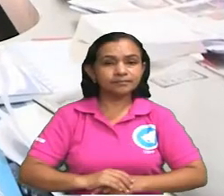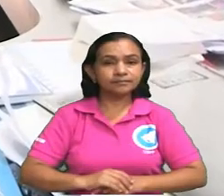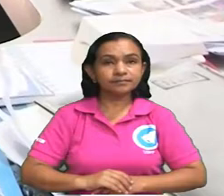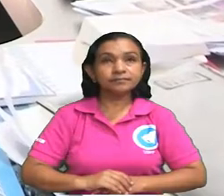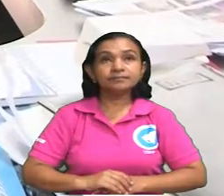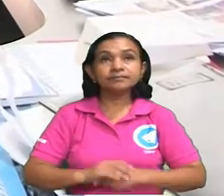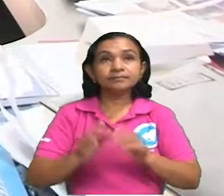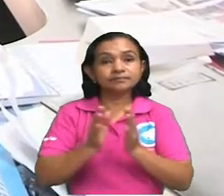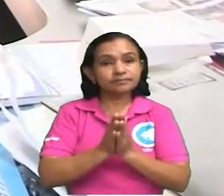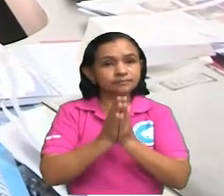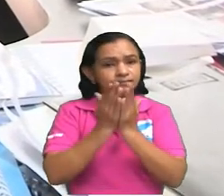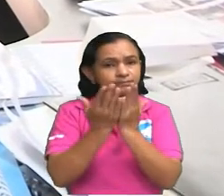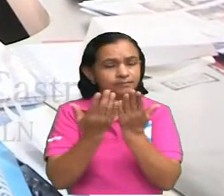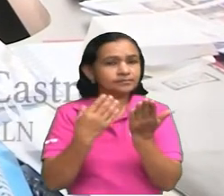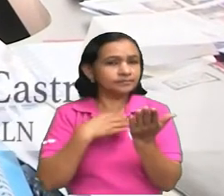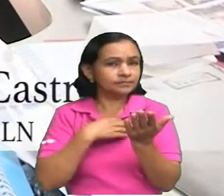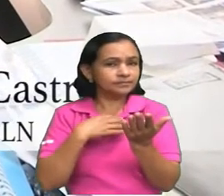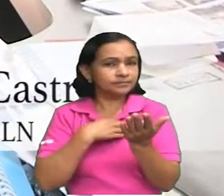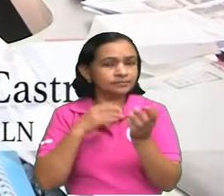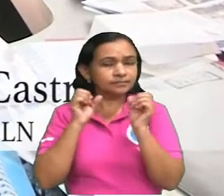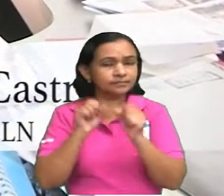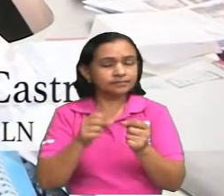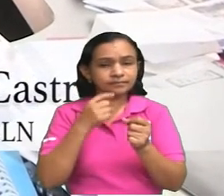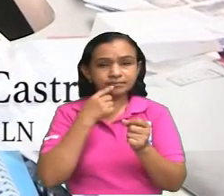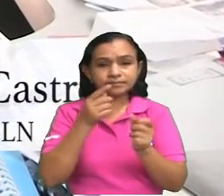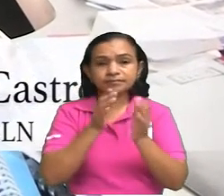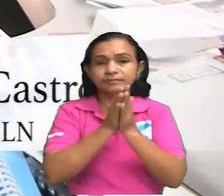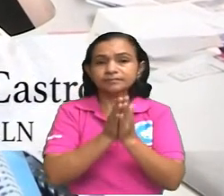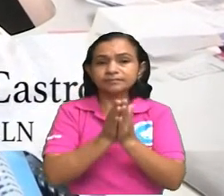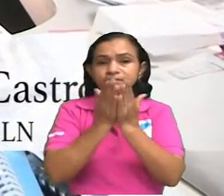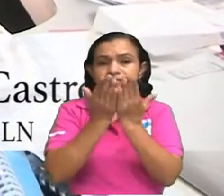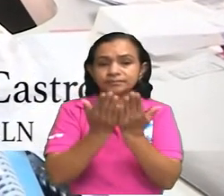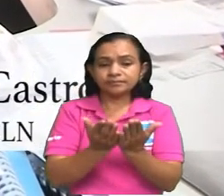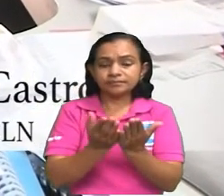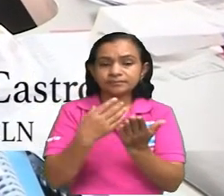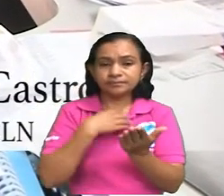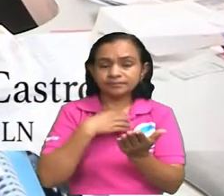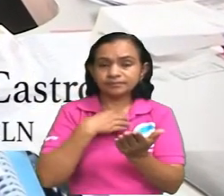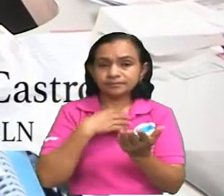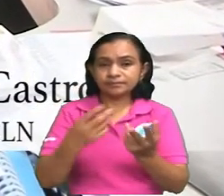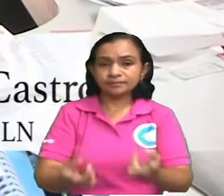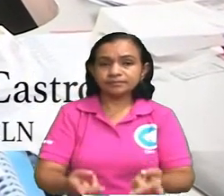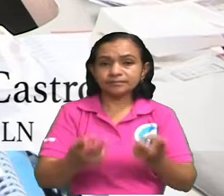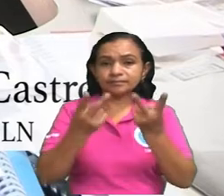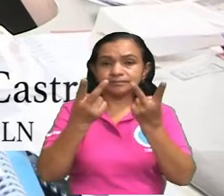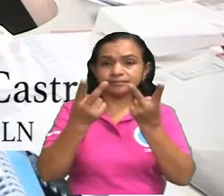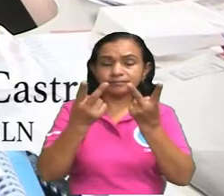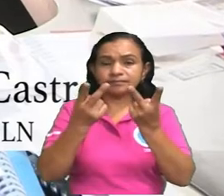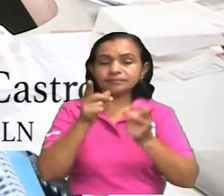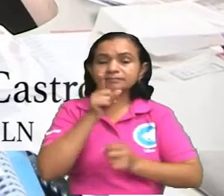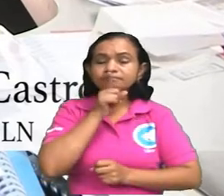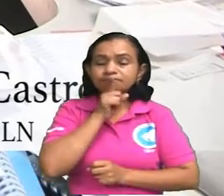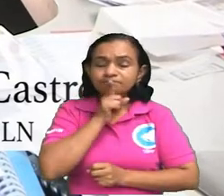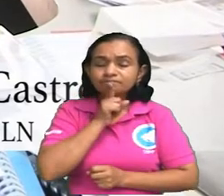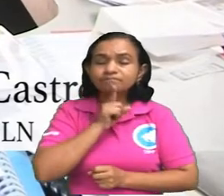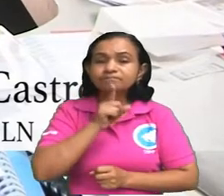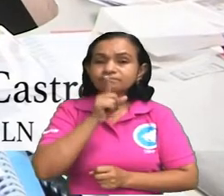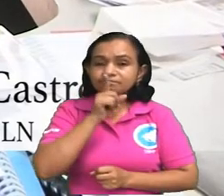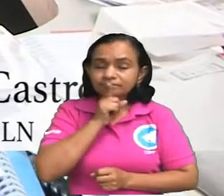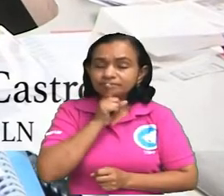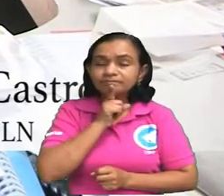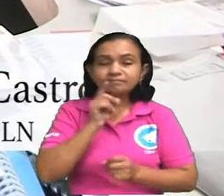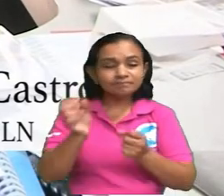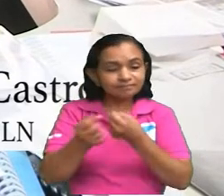Tenés su libro, yo diría uno de sus libros casi autobiográficos, que es La paciencia impaciente,